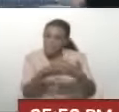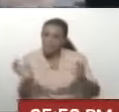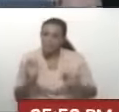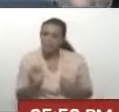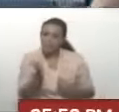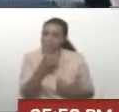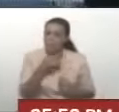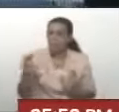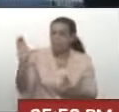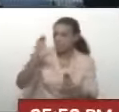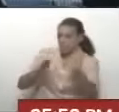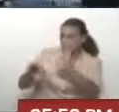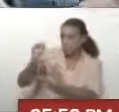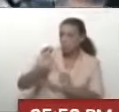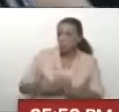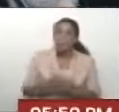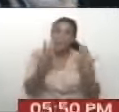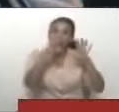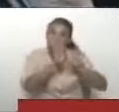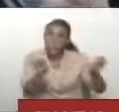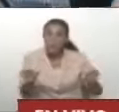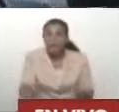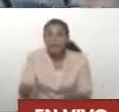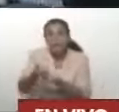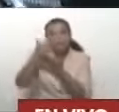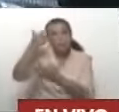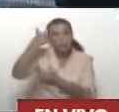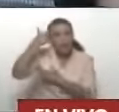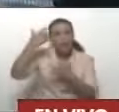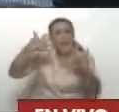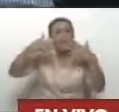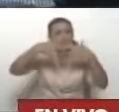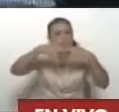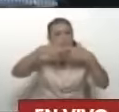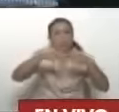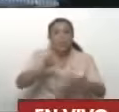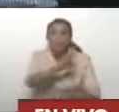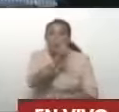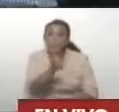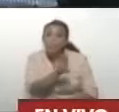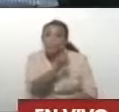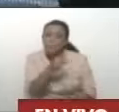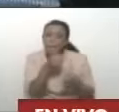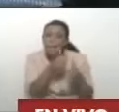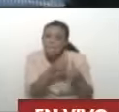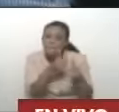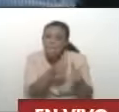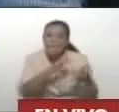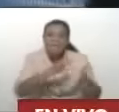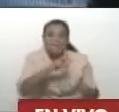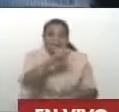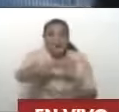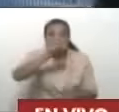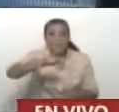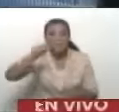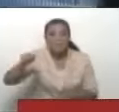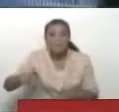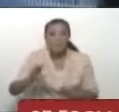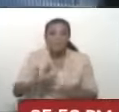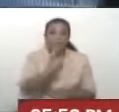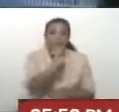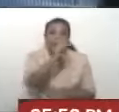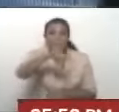pero asimismo una plataforma educativa que lo ayude también desde el uso de los sistemas y de las plataformas